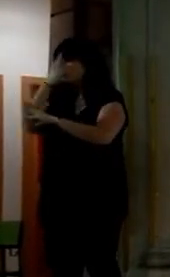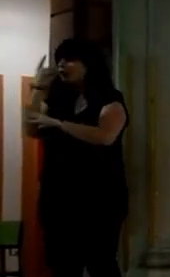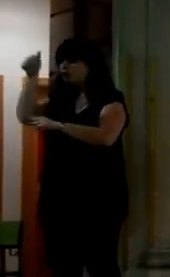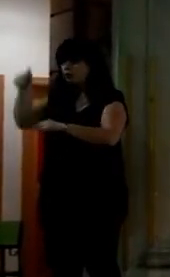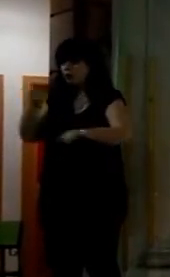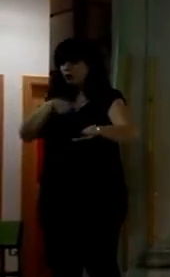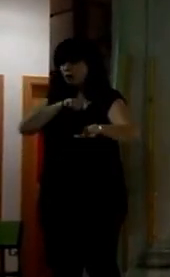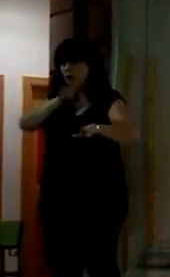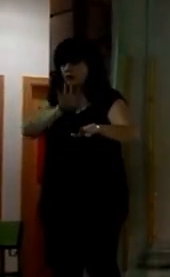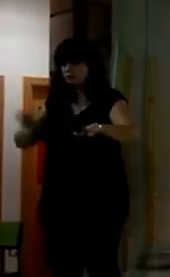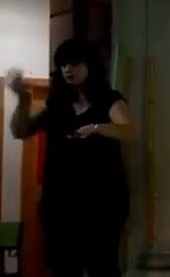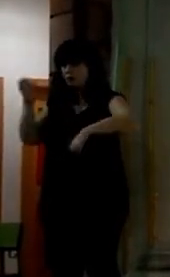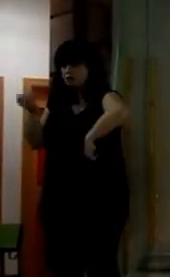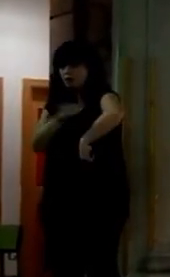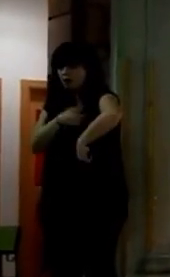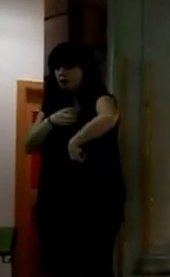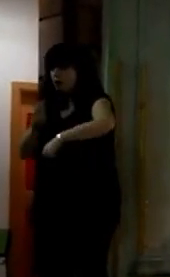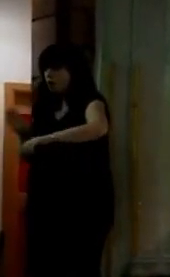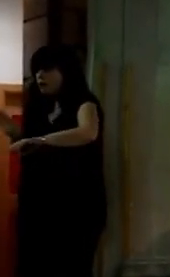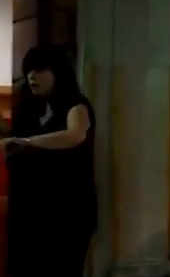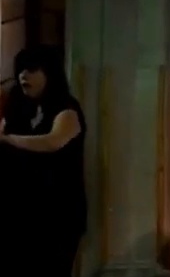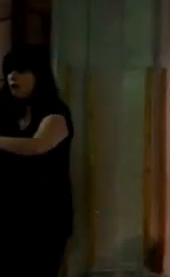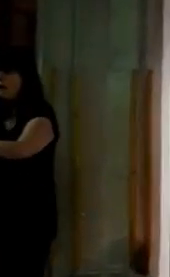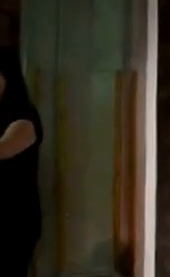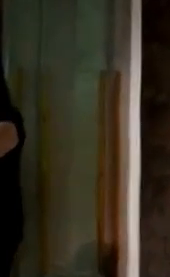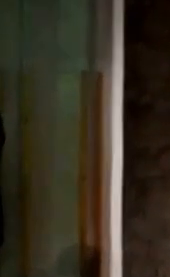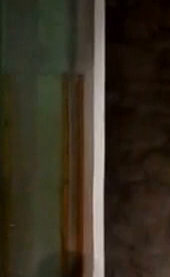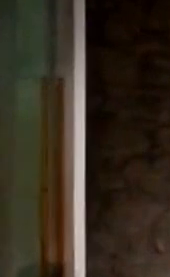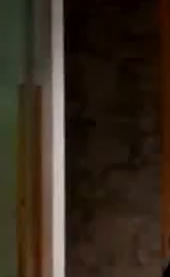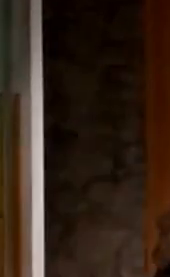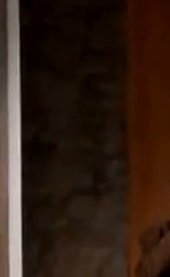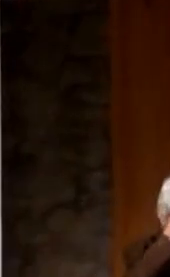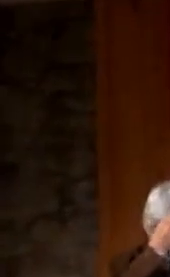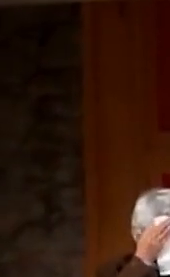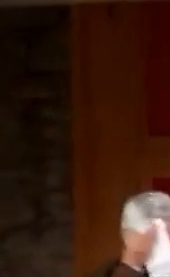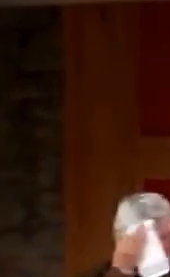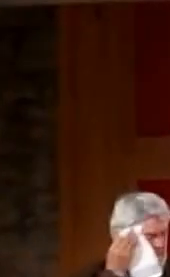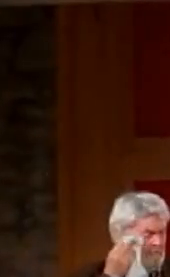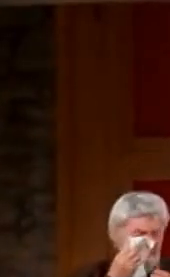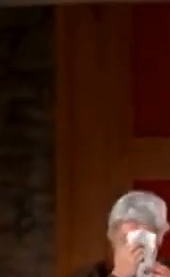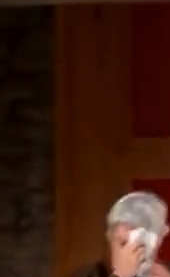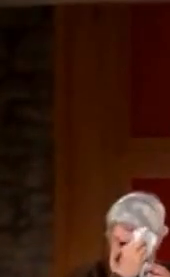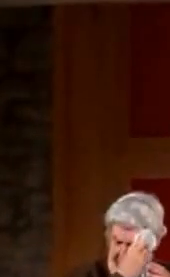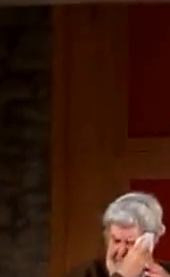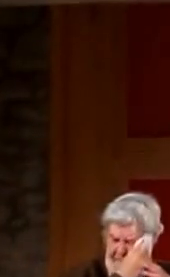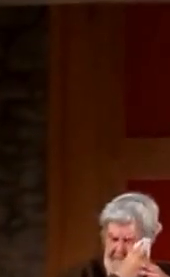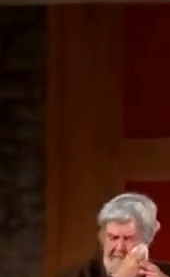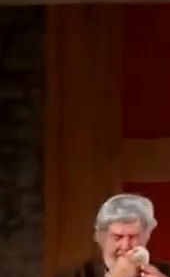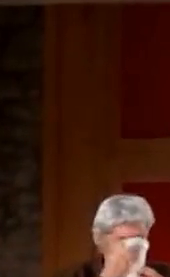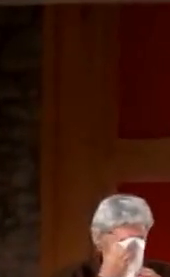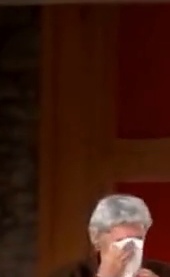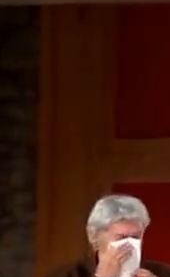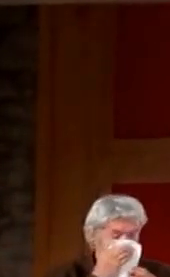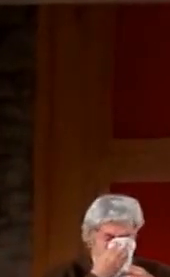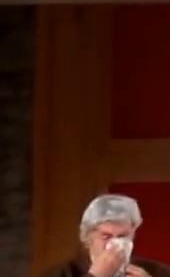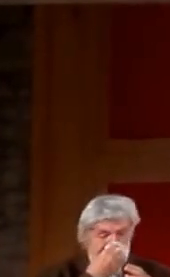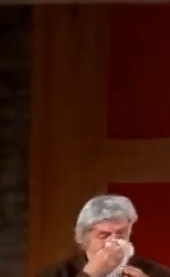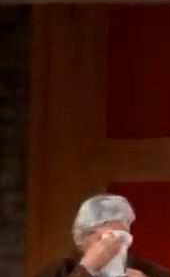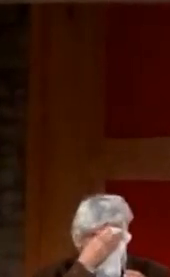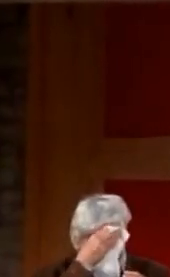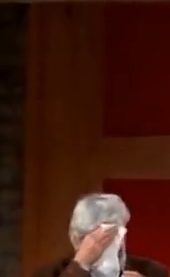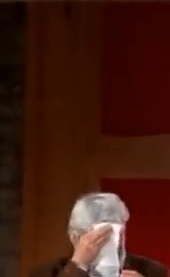en España? Non foron os mesmos que agora queren convencernos de que son laicos e que defenden a